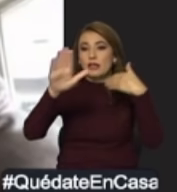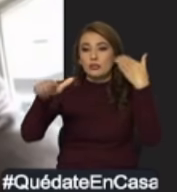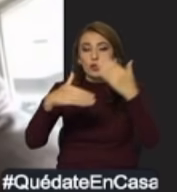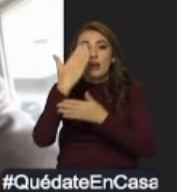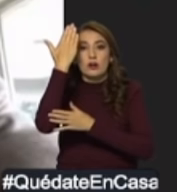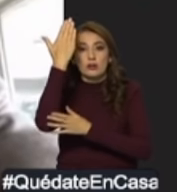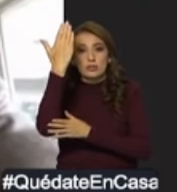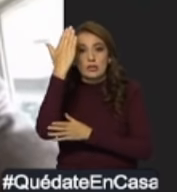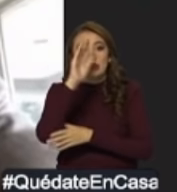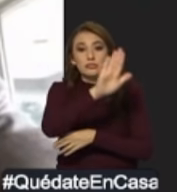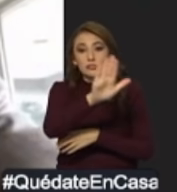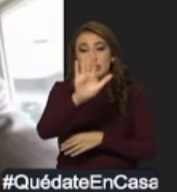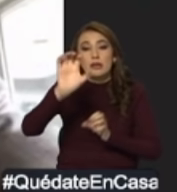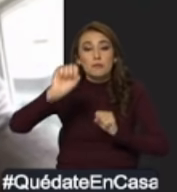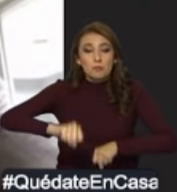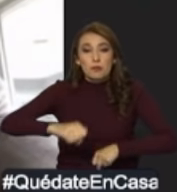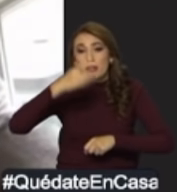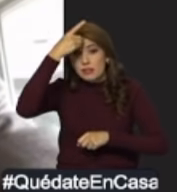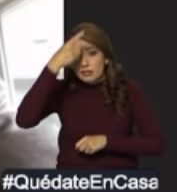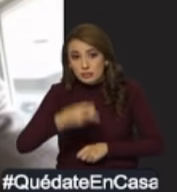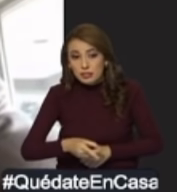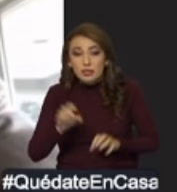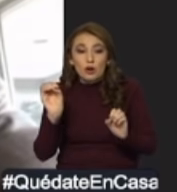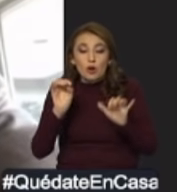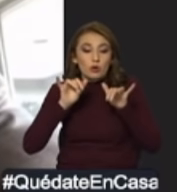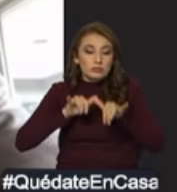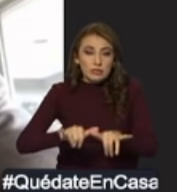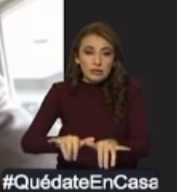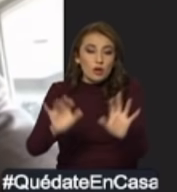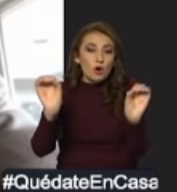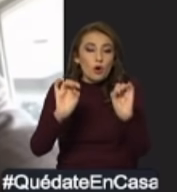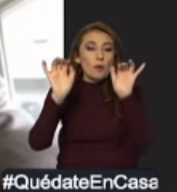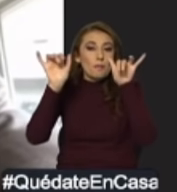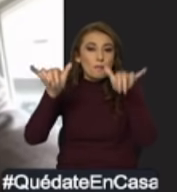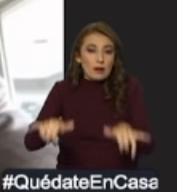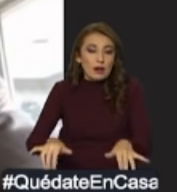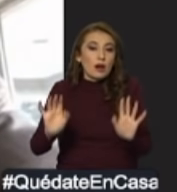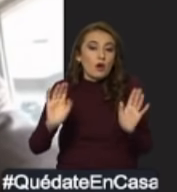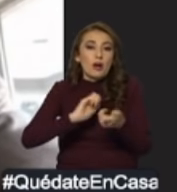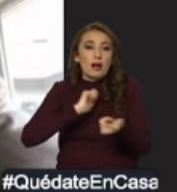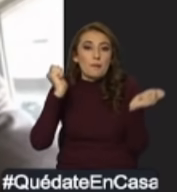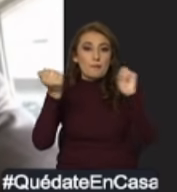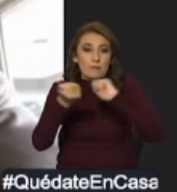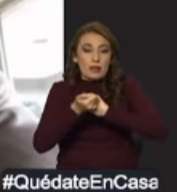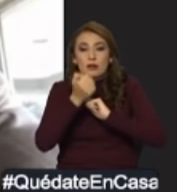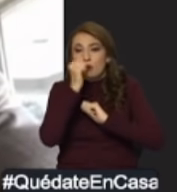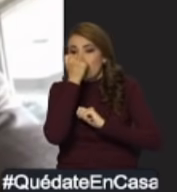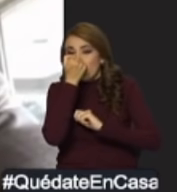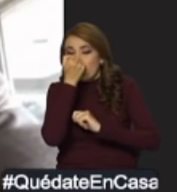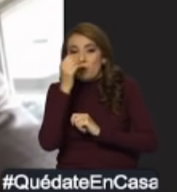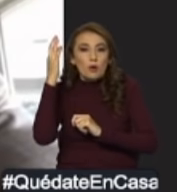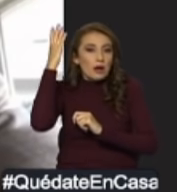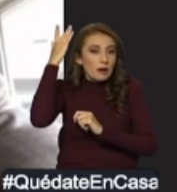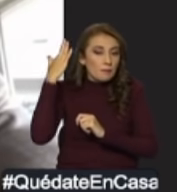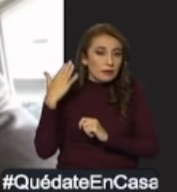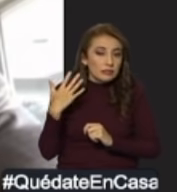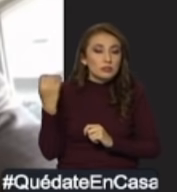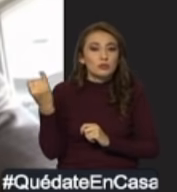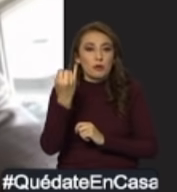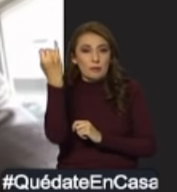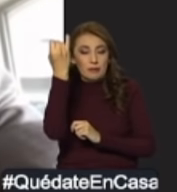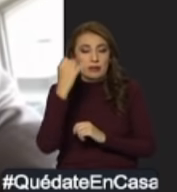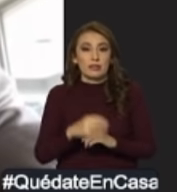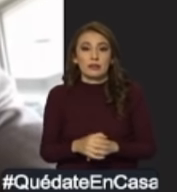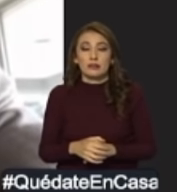la decisión respecto a continuar como semáforos en rojo o pasar hacia los amarillos. Estos recursos, si es que fueran